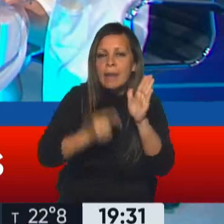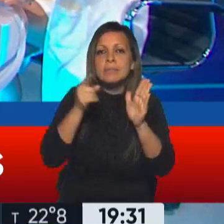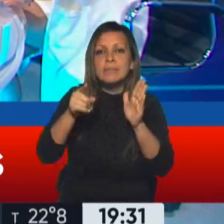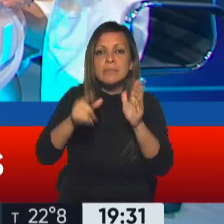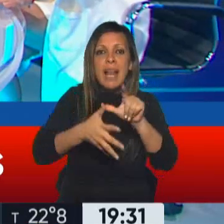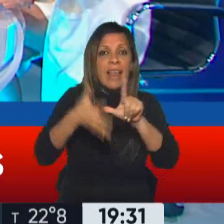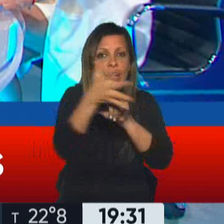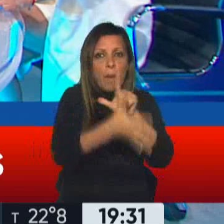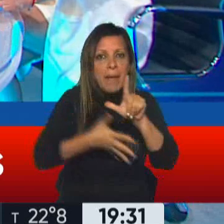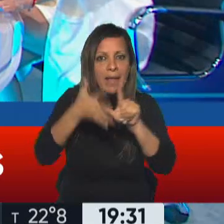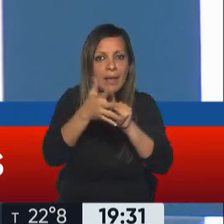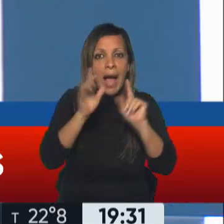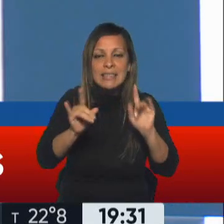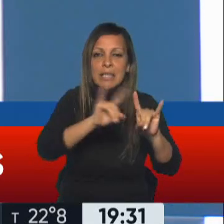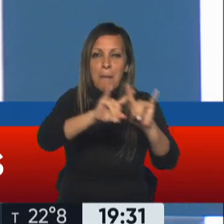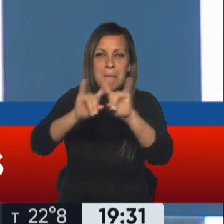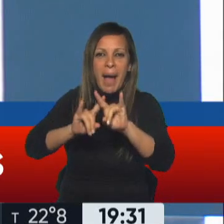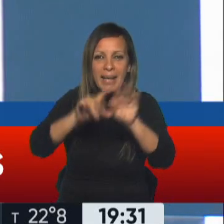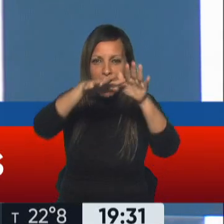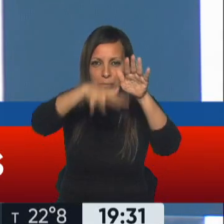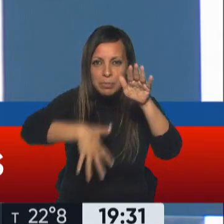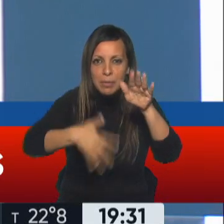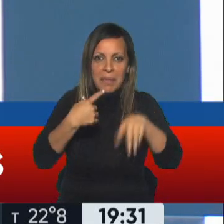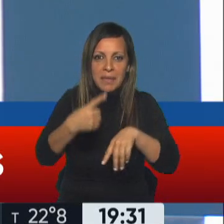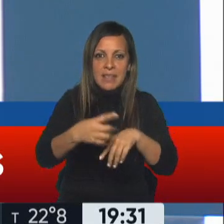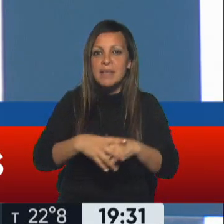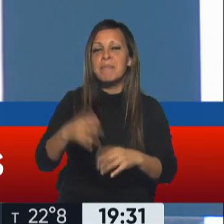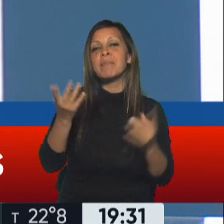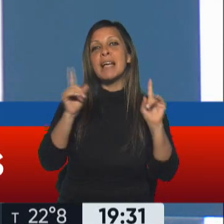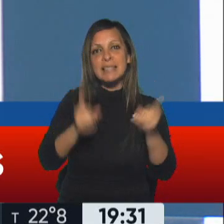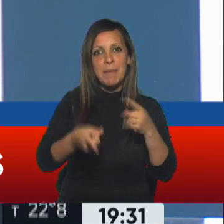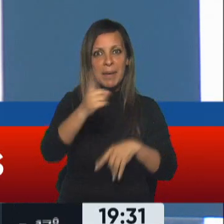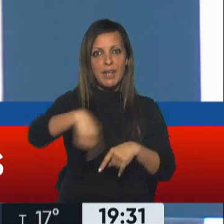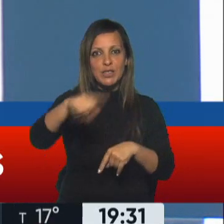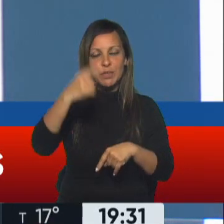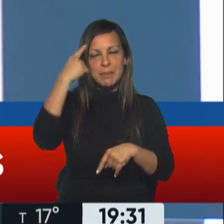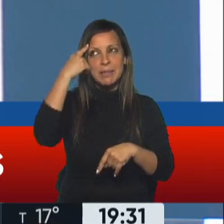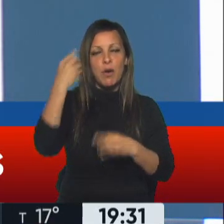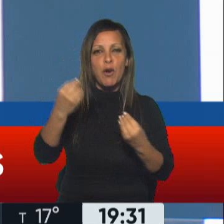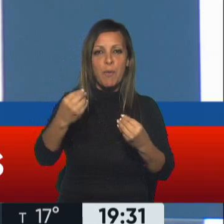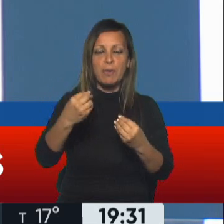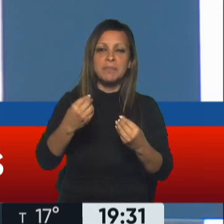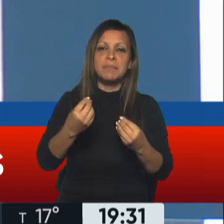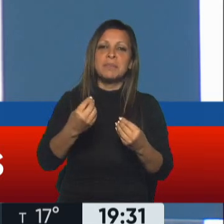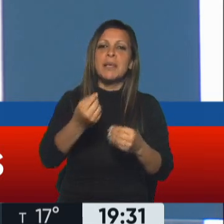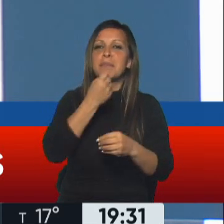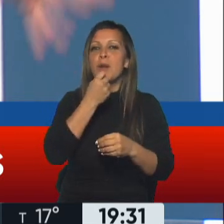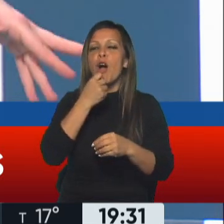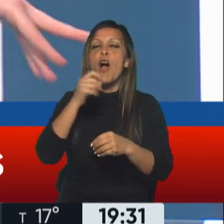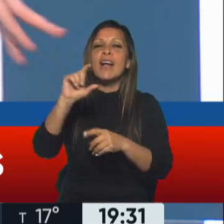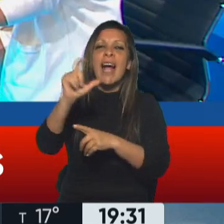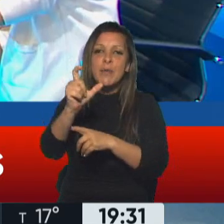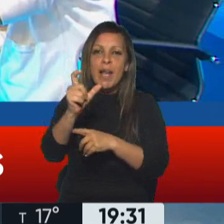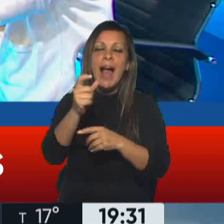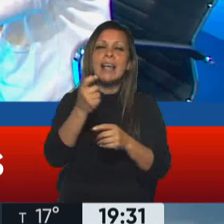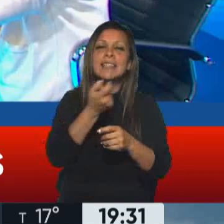se encuentran en la página de Molino Cañuelas, y además, bueno, esto para que nos acordemos más, para que asociemos Molino Cañuelas con, bueno, con Cañuelas, con los bizcochitos